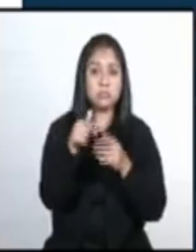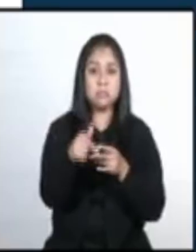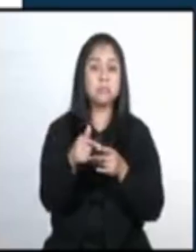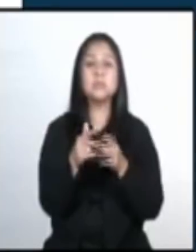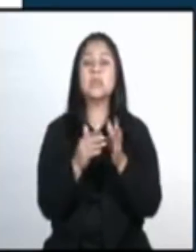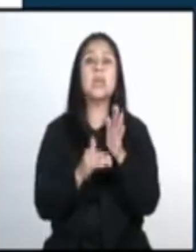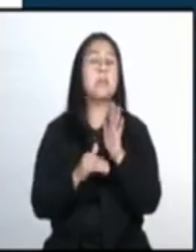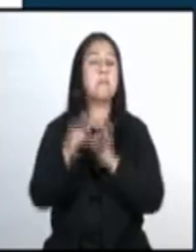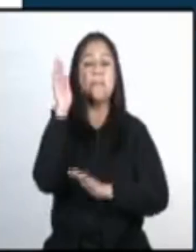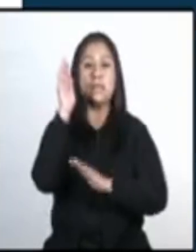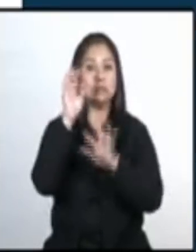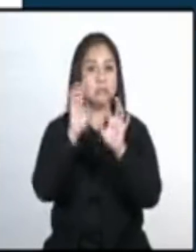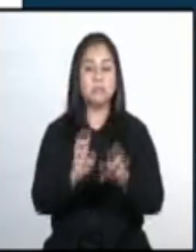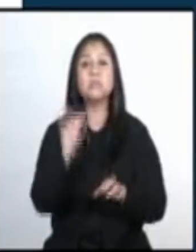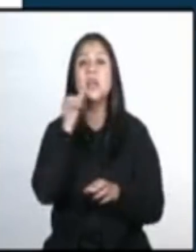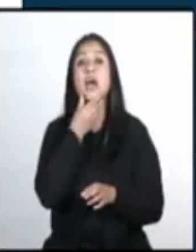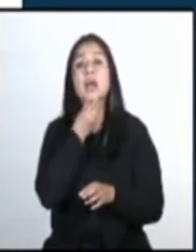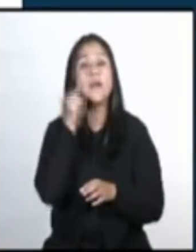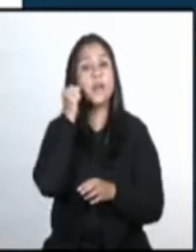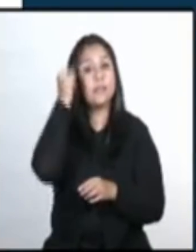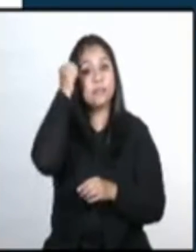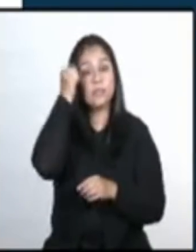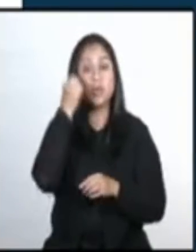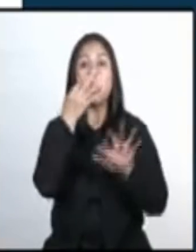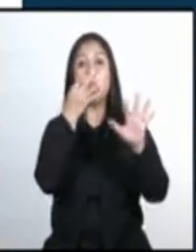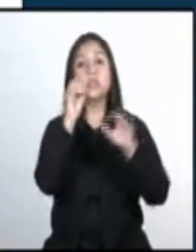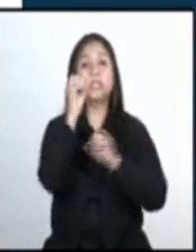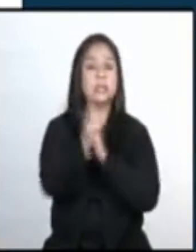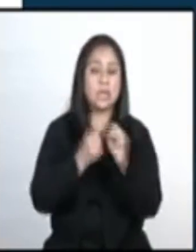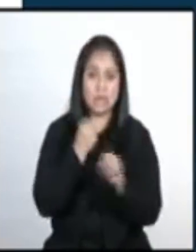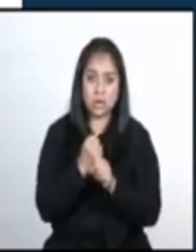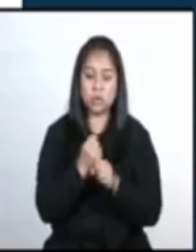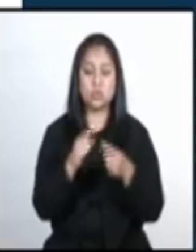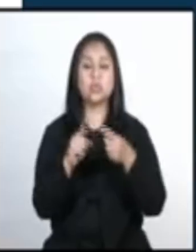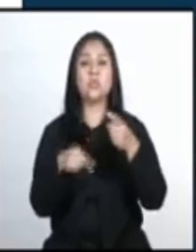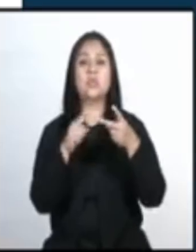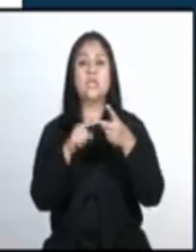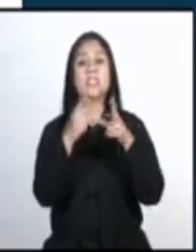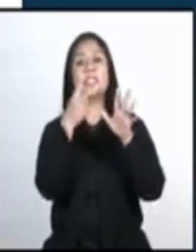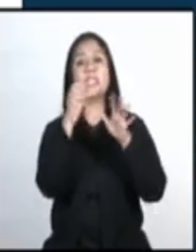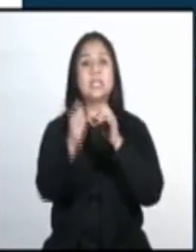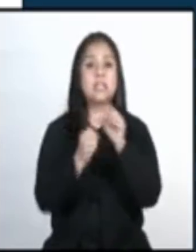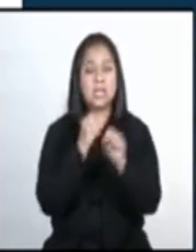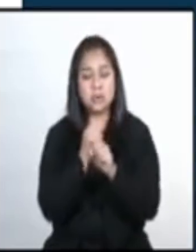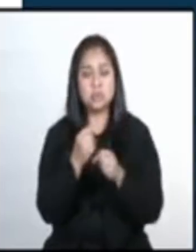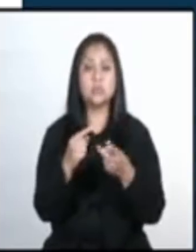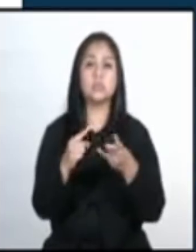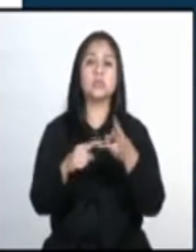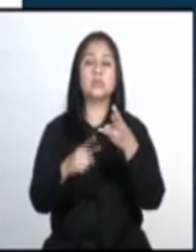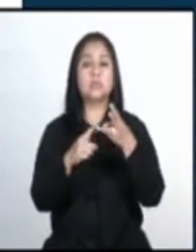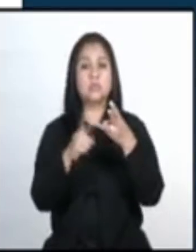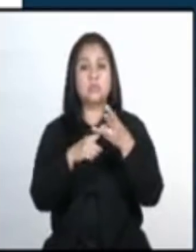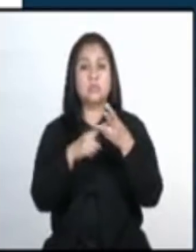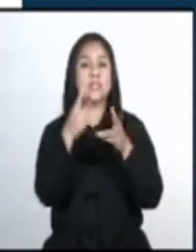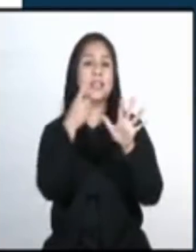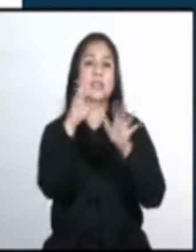el mayor porcentaje la gente mayor de 80 años, en segundo lugar la gente de 70-79 y en tercer lugar